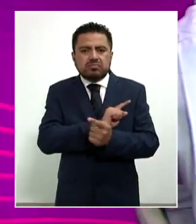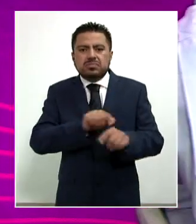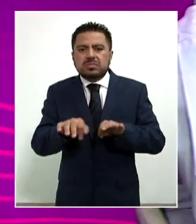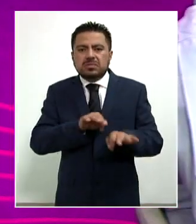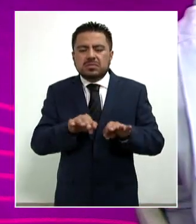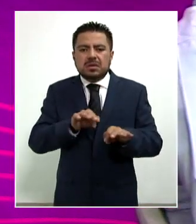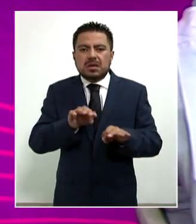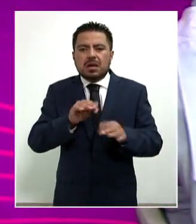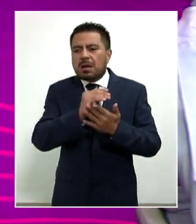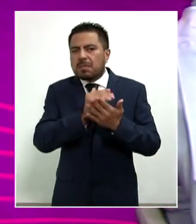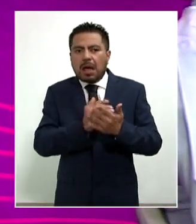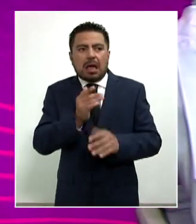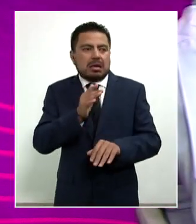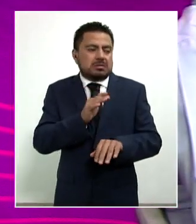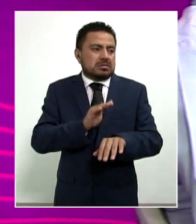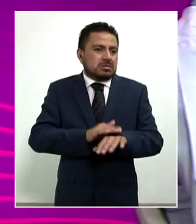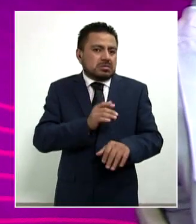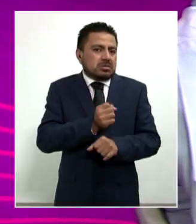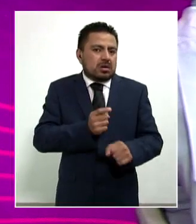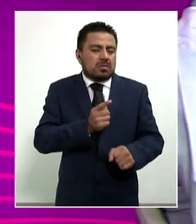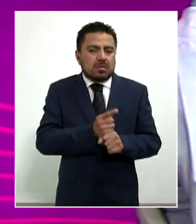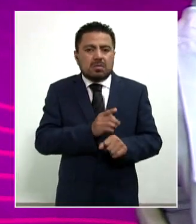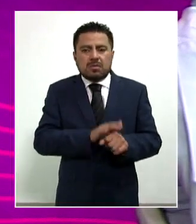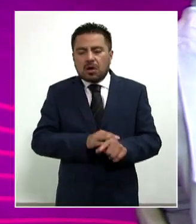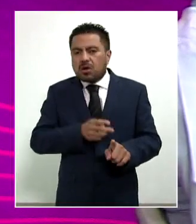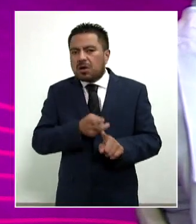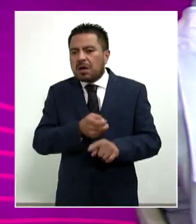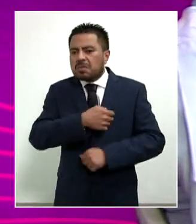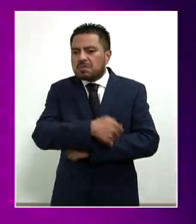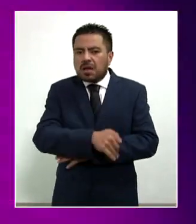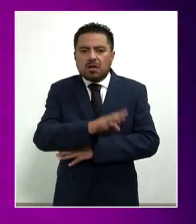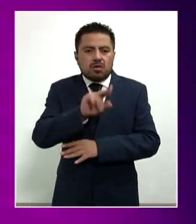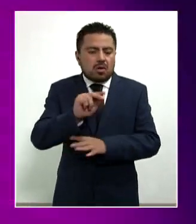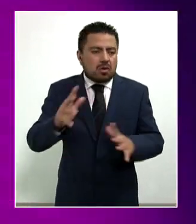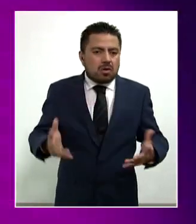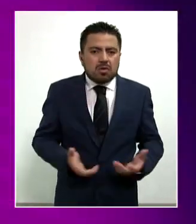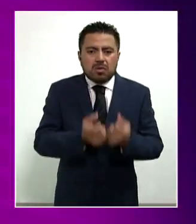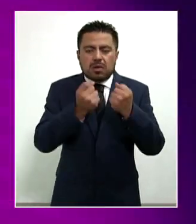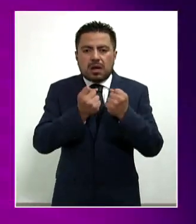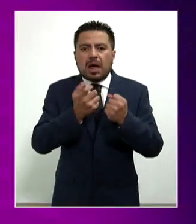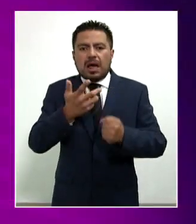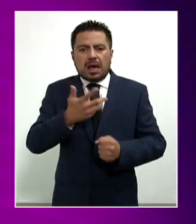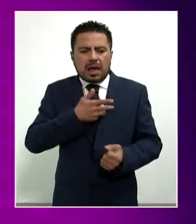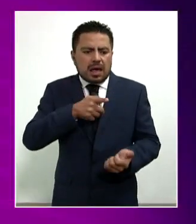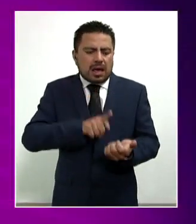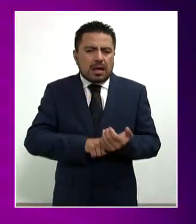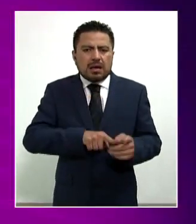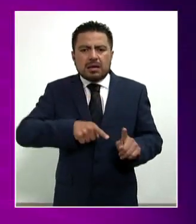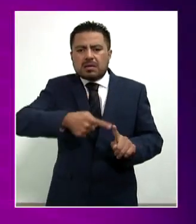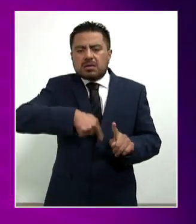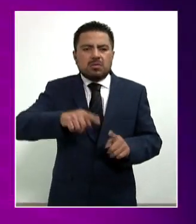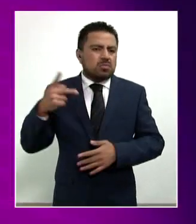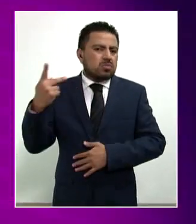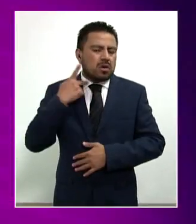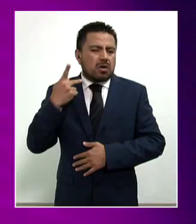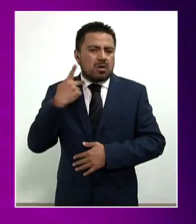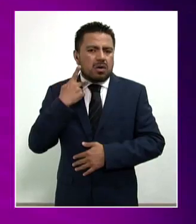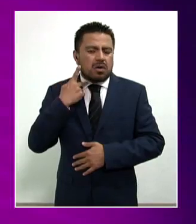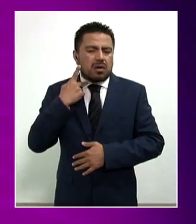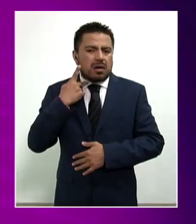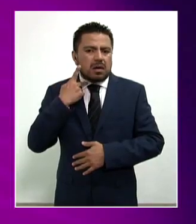encontrar nuevas oportunidades. Por lo tanto, mientras no logremos que hayan